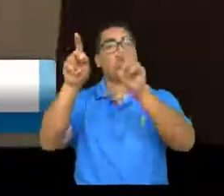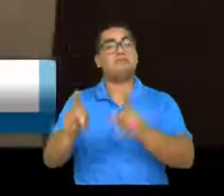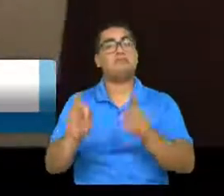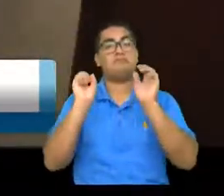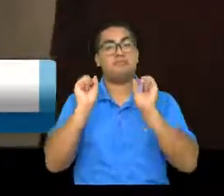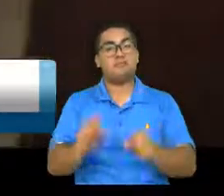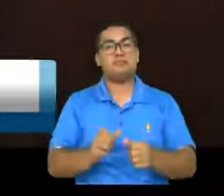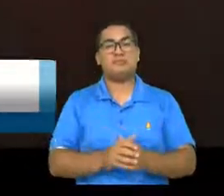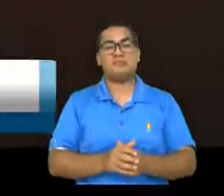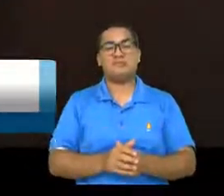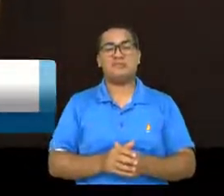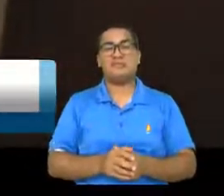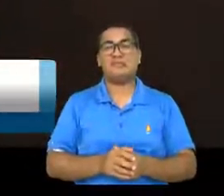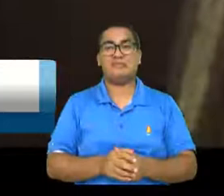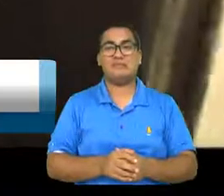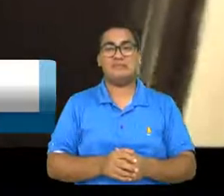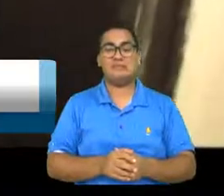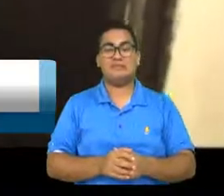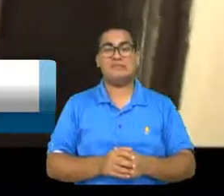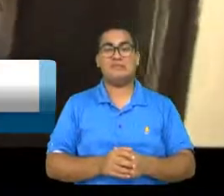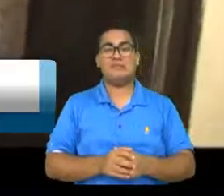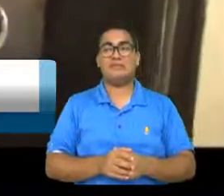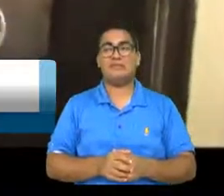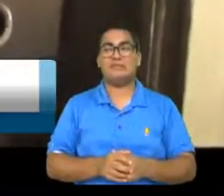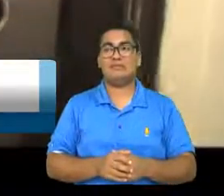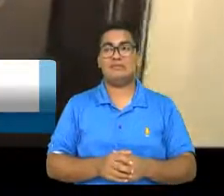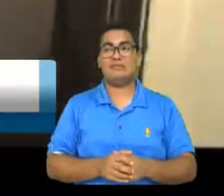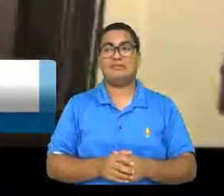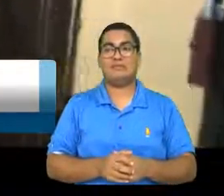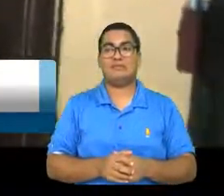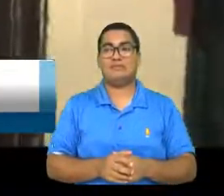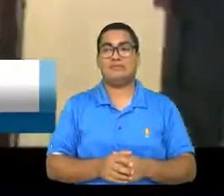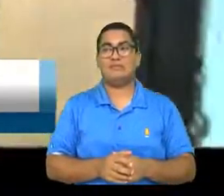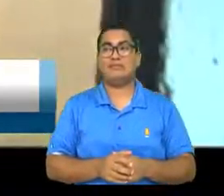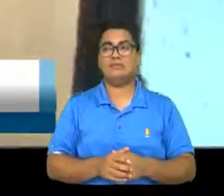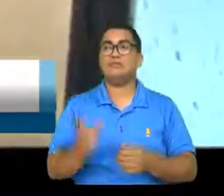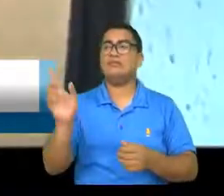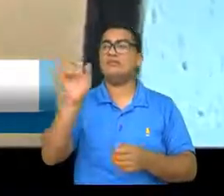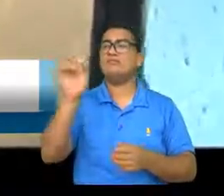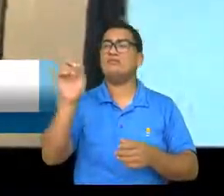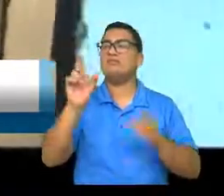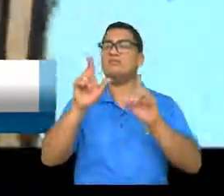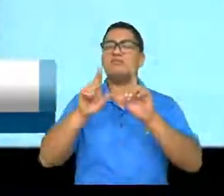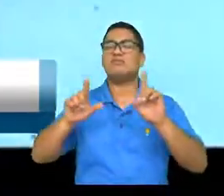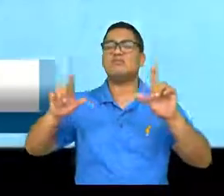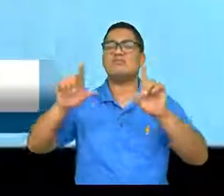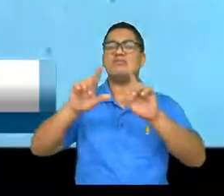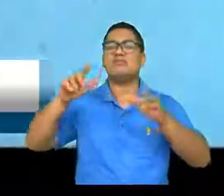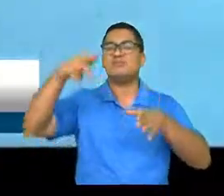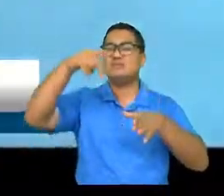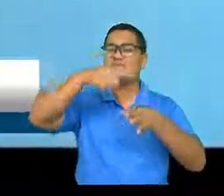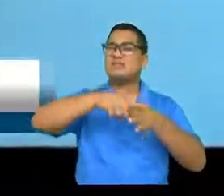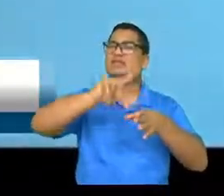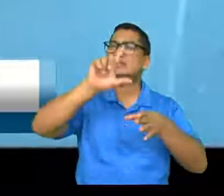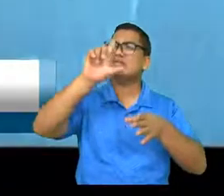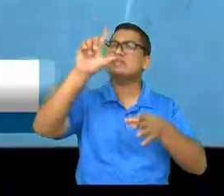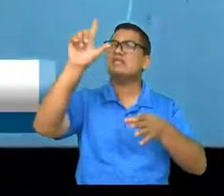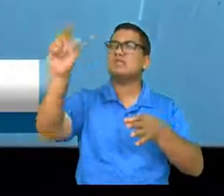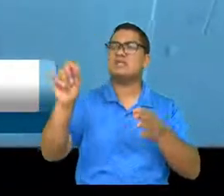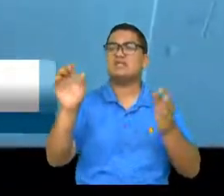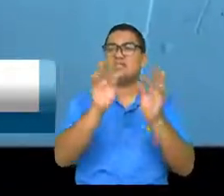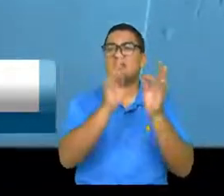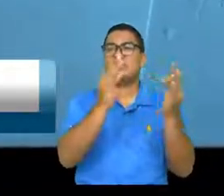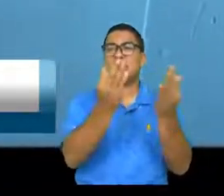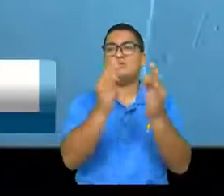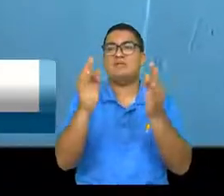picadura. Cuando usted se refiere a zonas así estancadas, en el campo hay bastante familias que le gusta tener